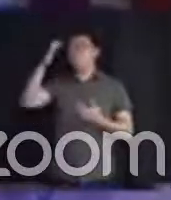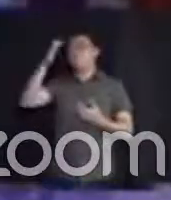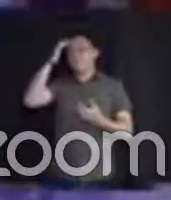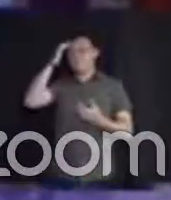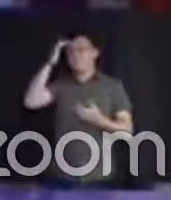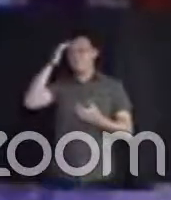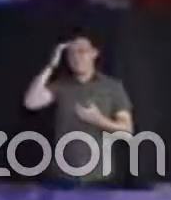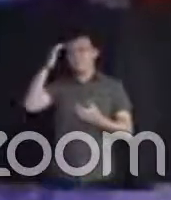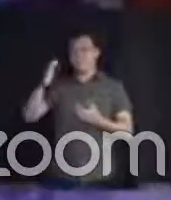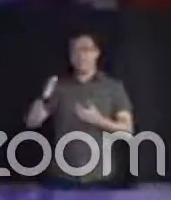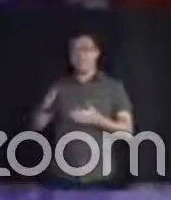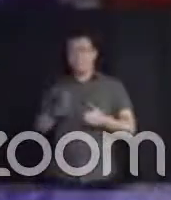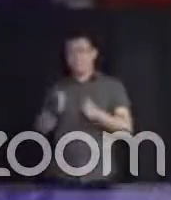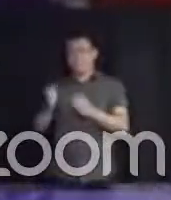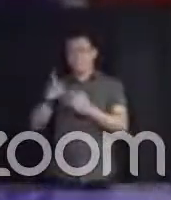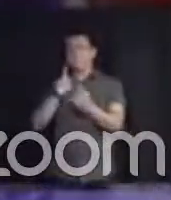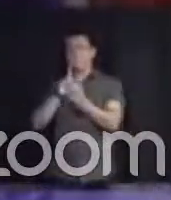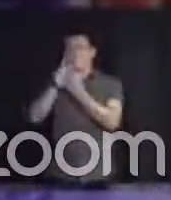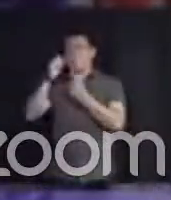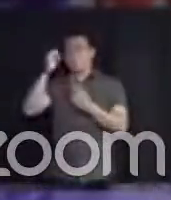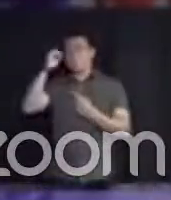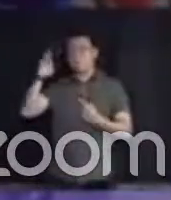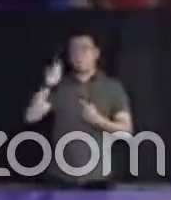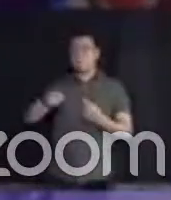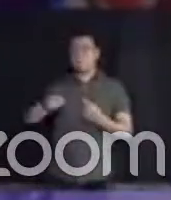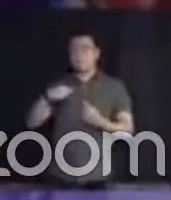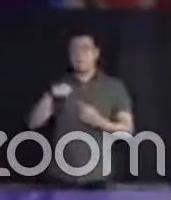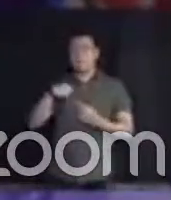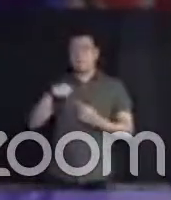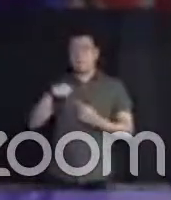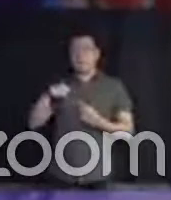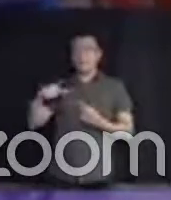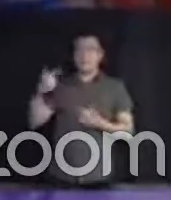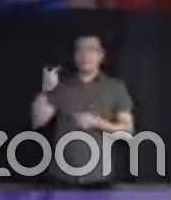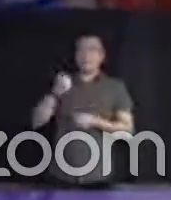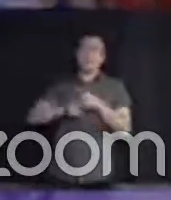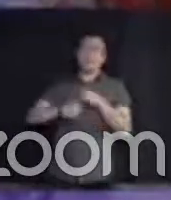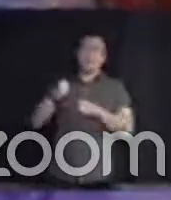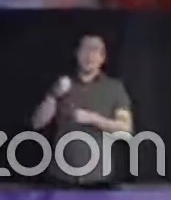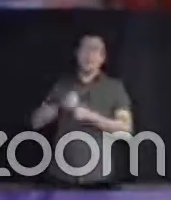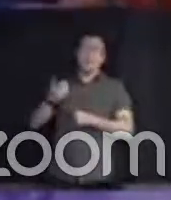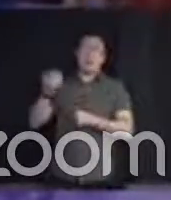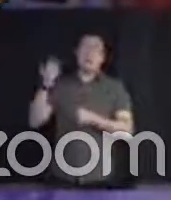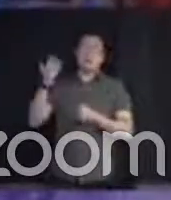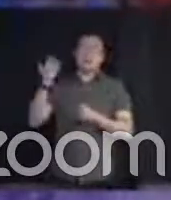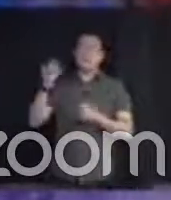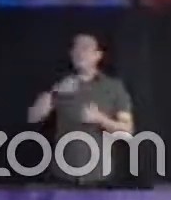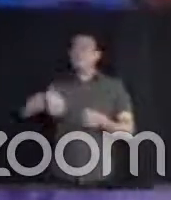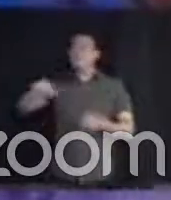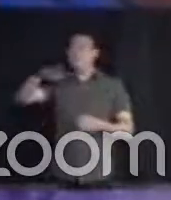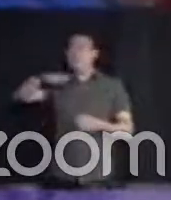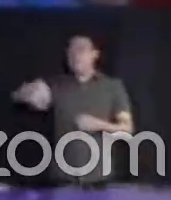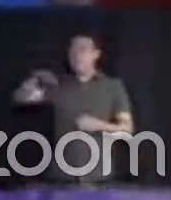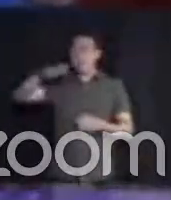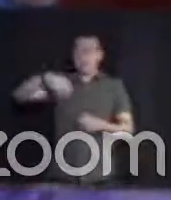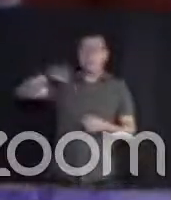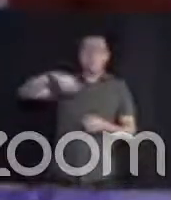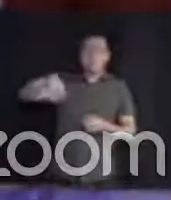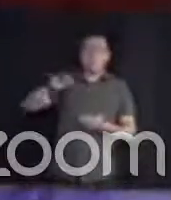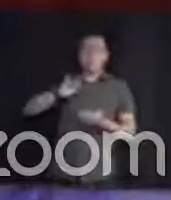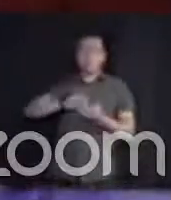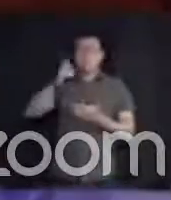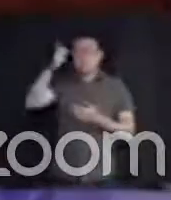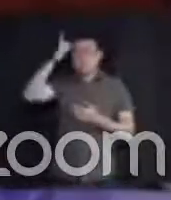en mi camino, ya que fue la respuesta a una petición que tuve por más de 12 años.